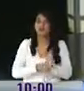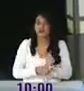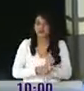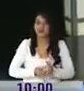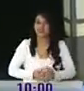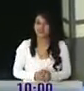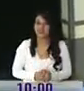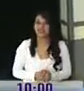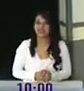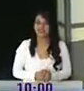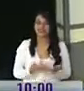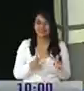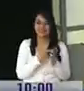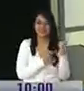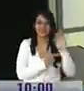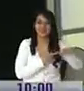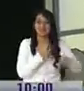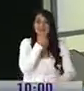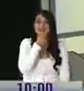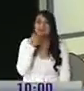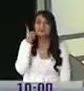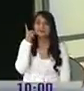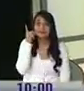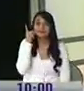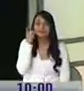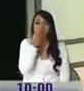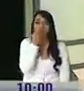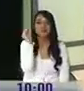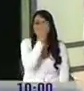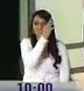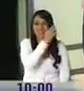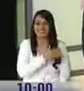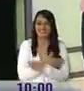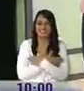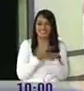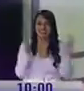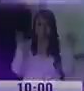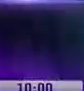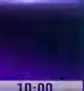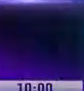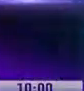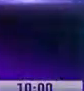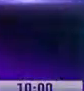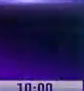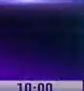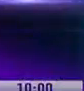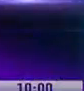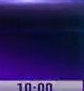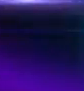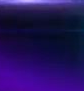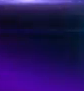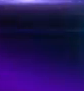yene mañaneros Dianita beso a usted Felicidades Ecuador